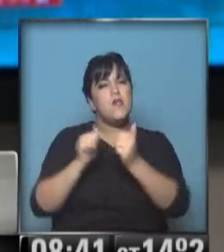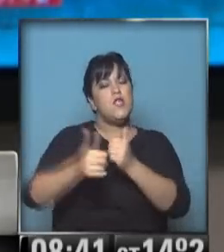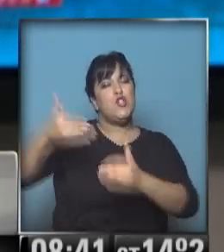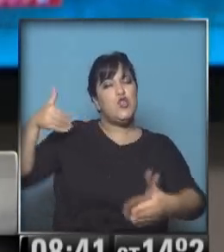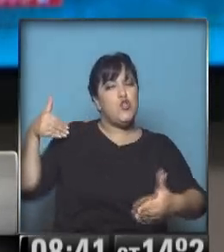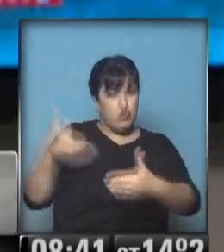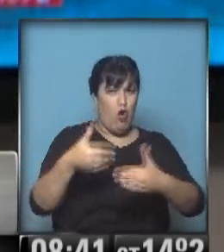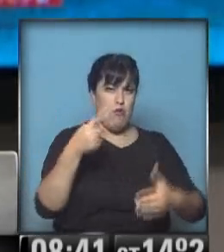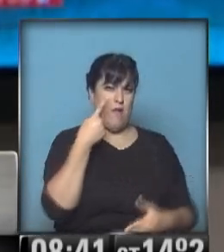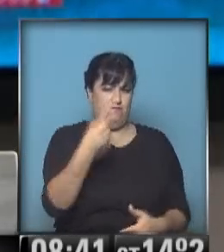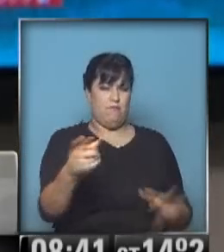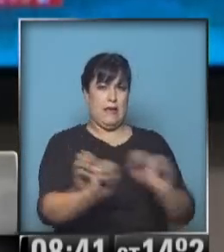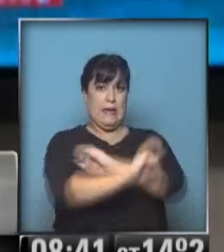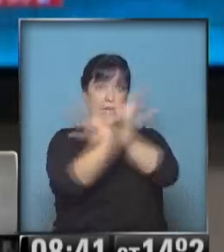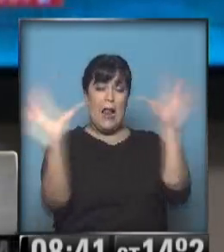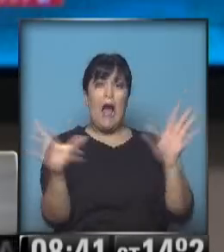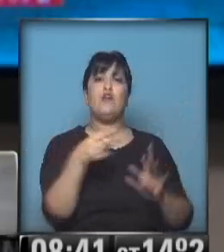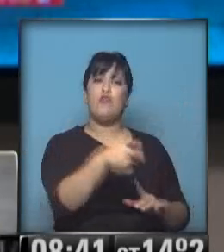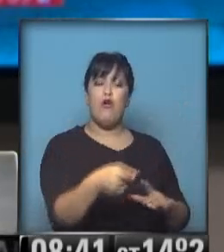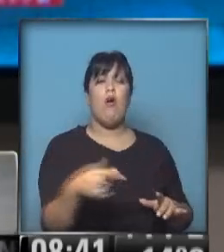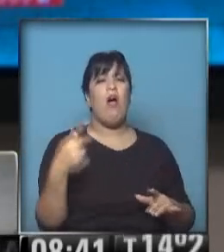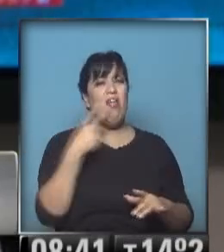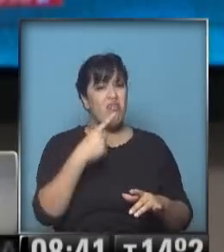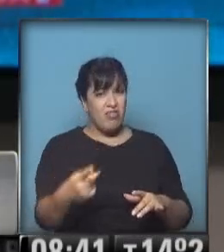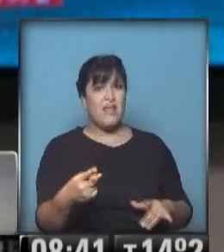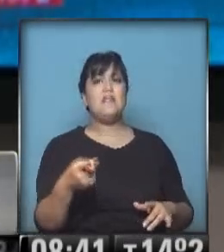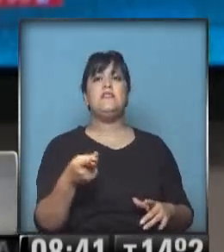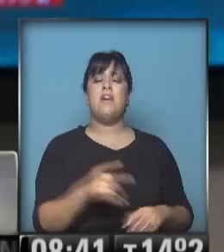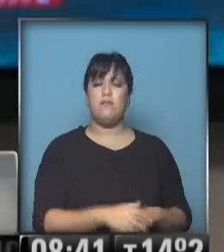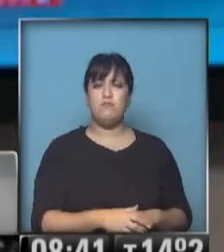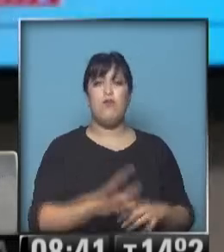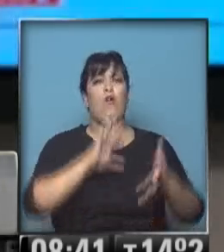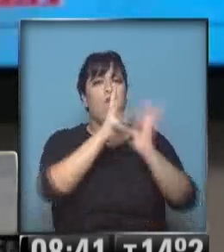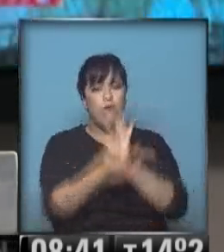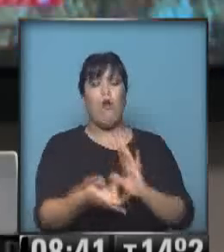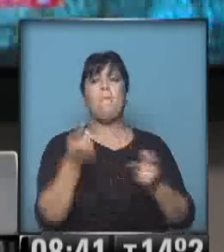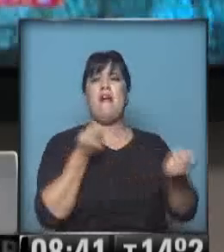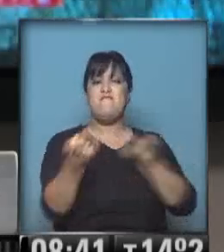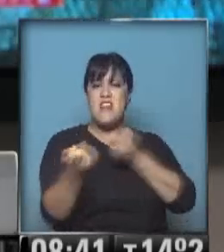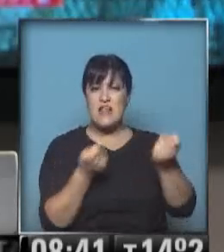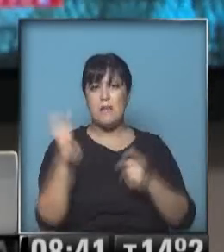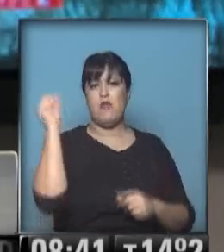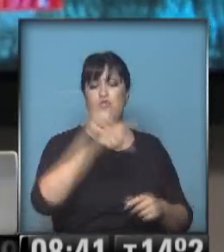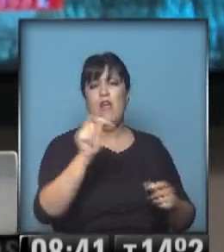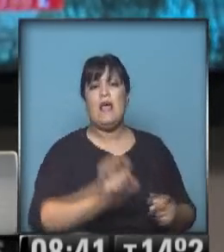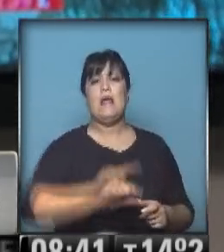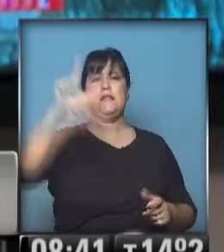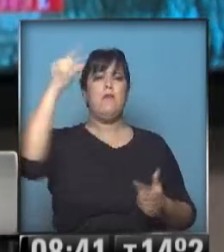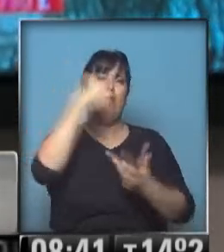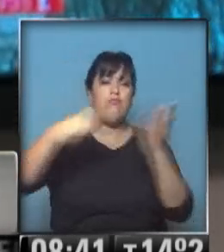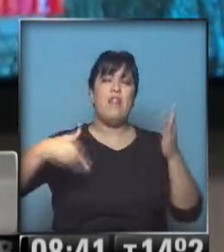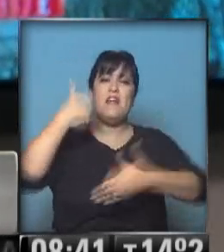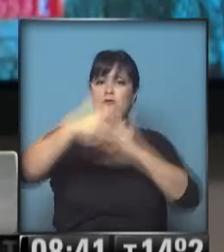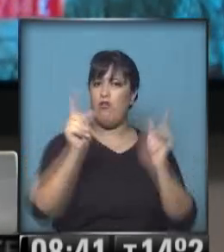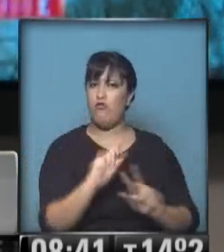ve claramente un instrumento de generar mayor dependencia del país no un instrumento de financiamiento del crecimiento del desarrollo